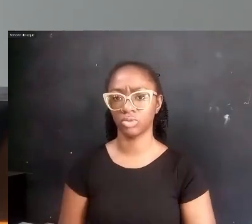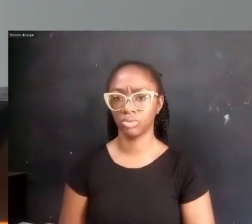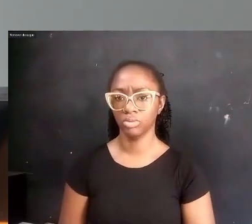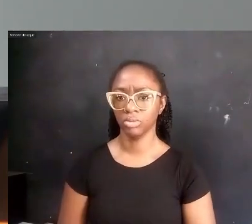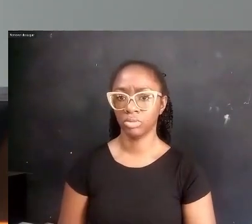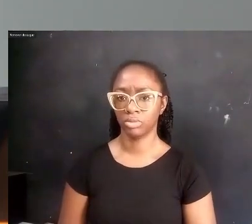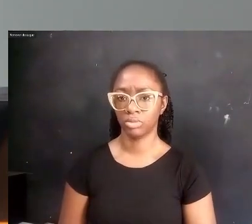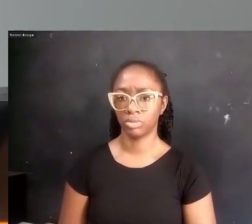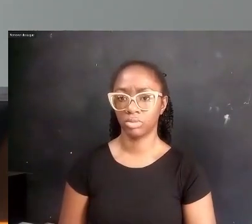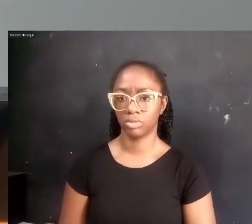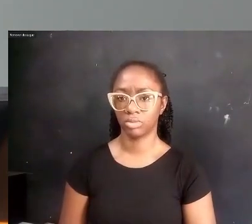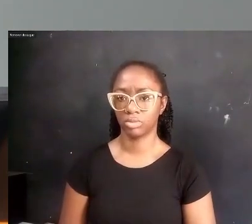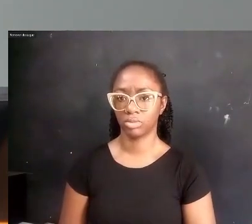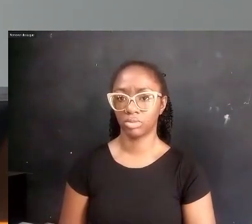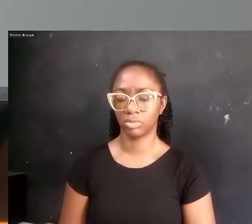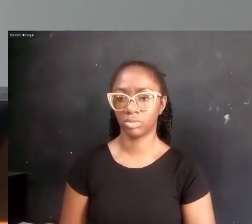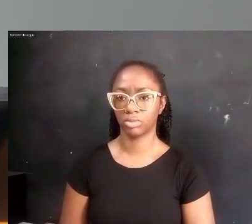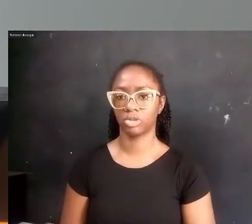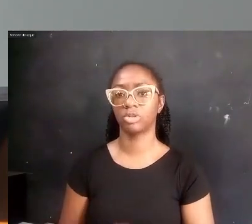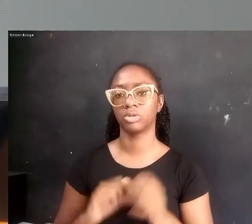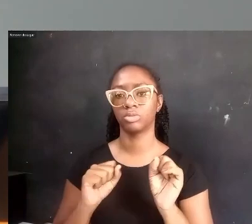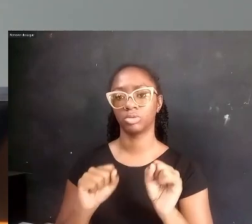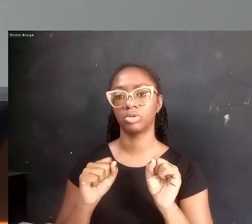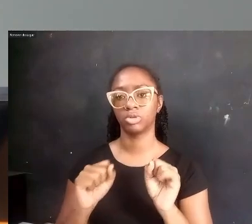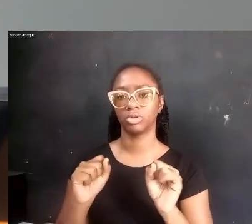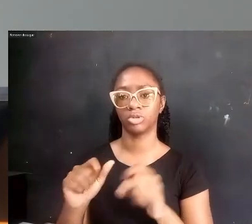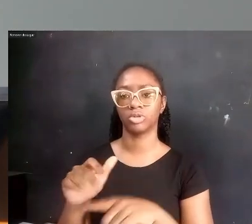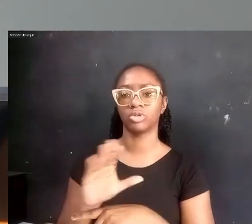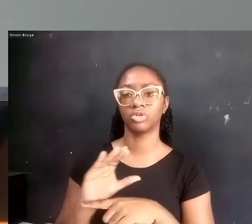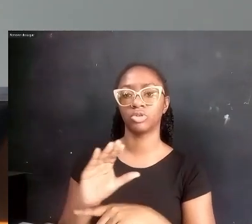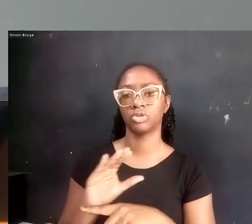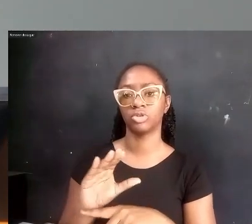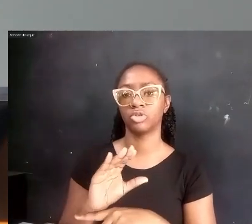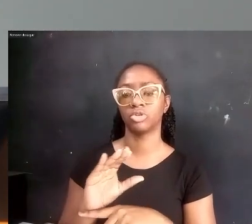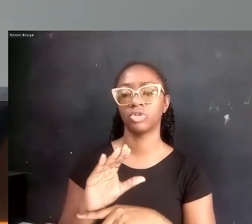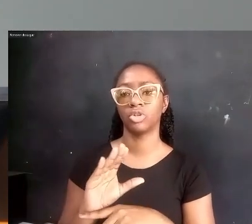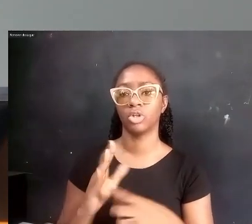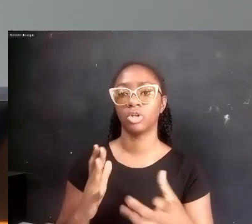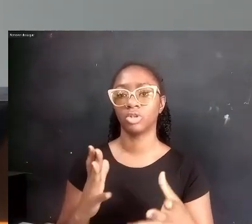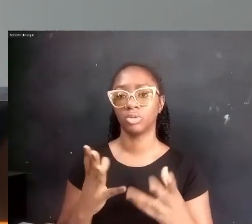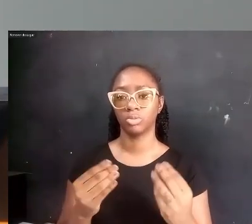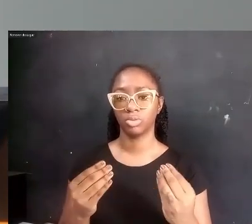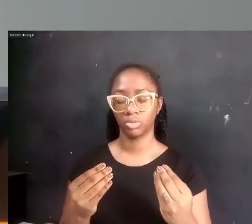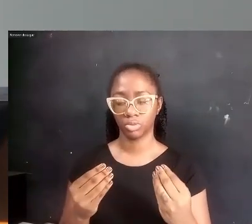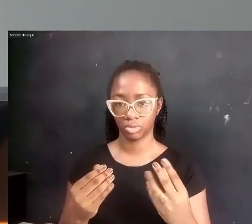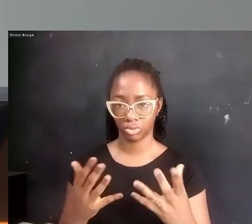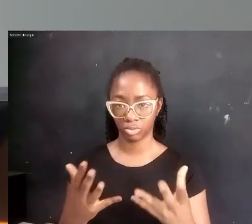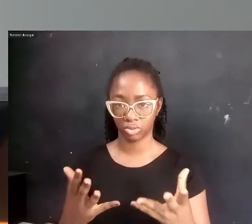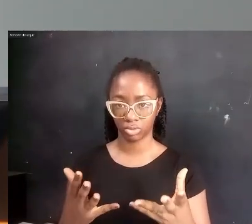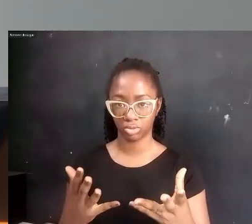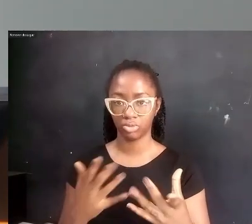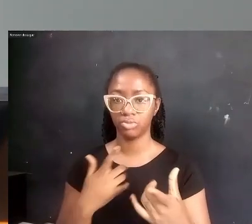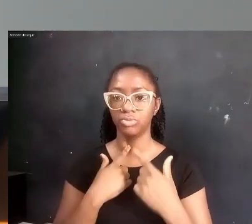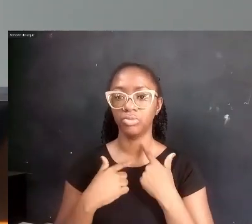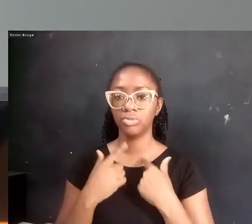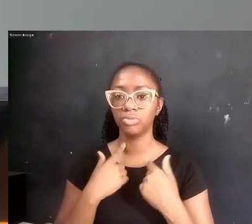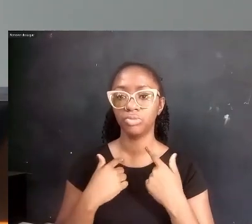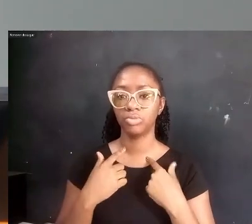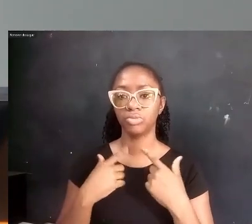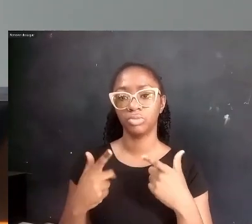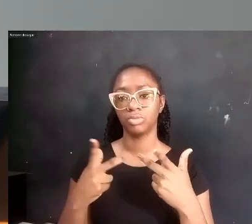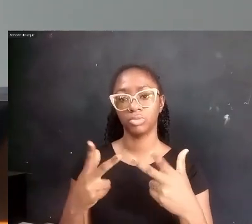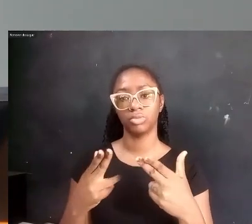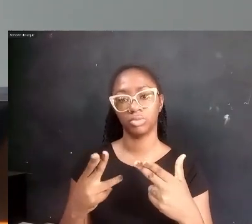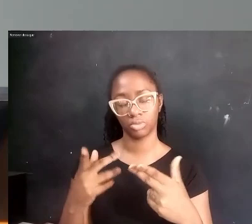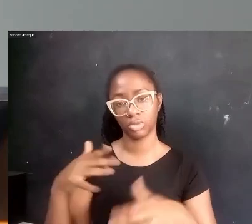proponía un concepto de constitución muy vecino al defendido por los constituyentes franceses,